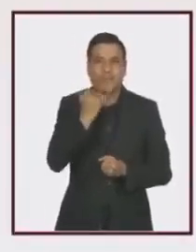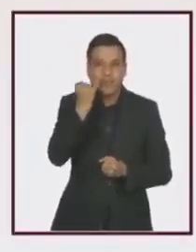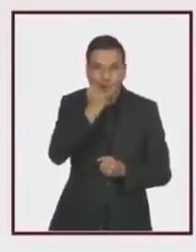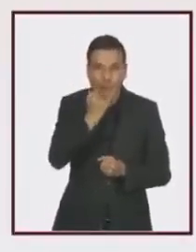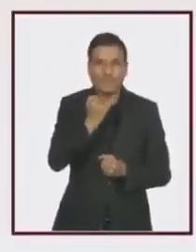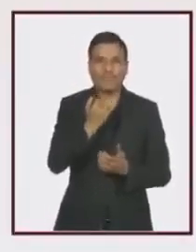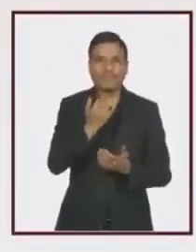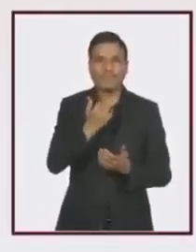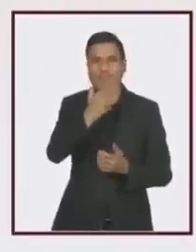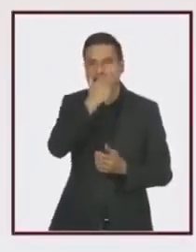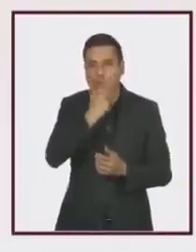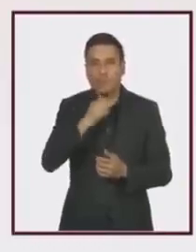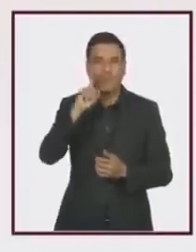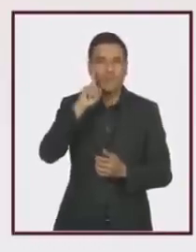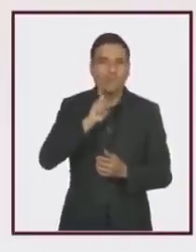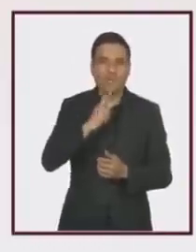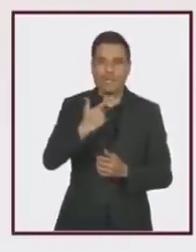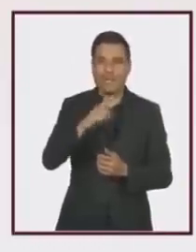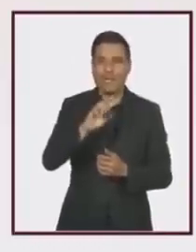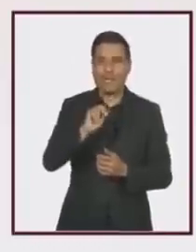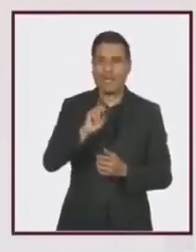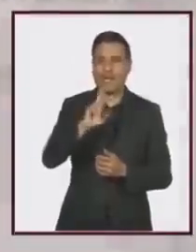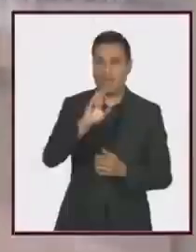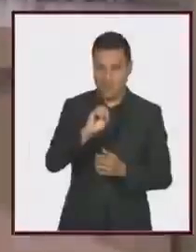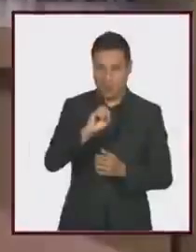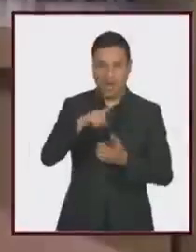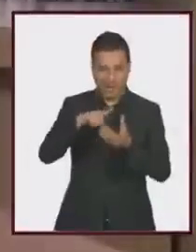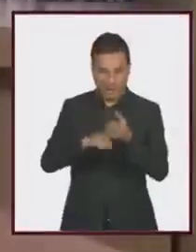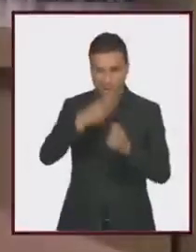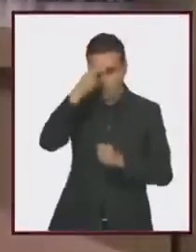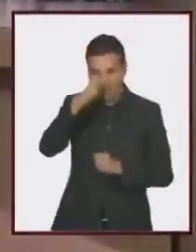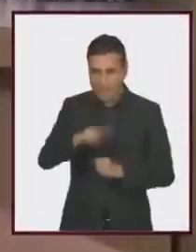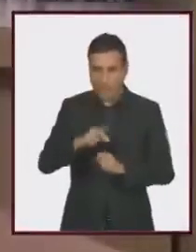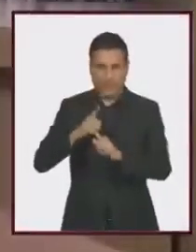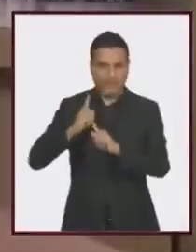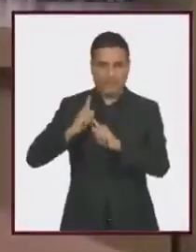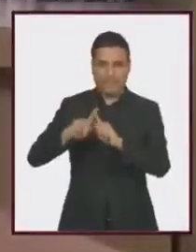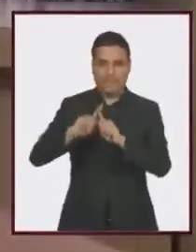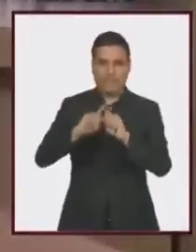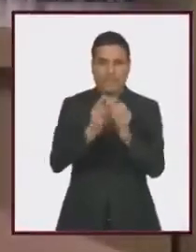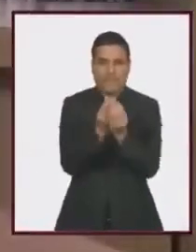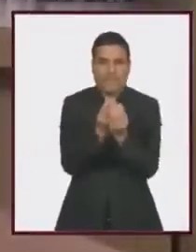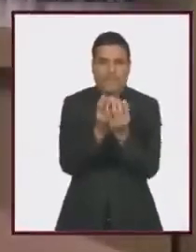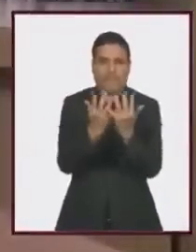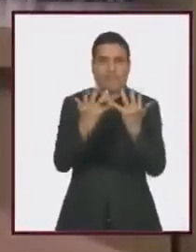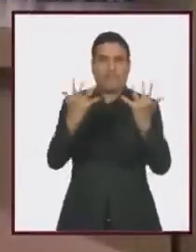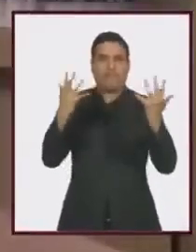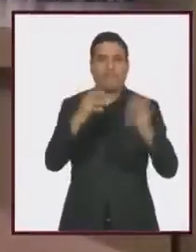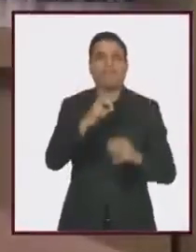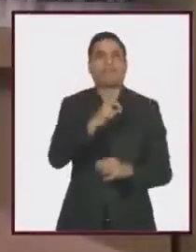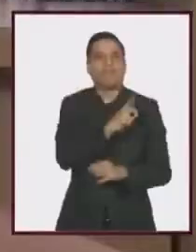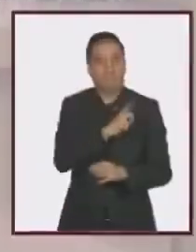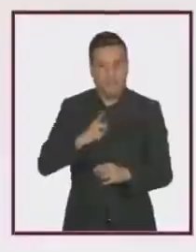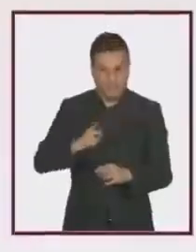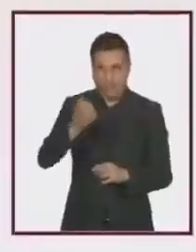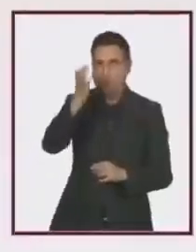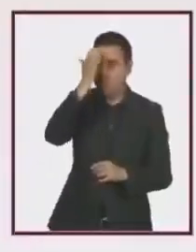social y de género que como país nos identifican y nos caracterizan como nación mexicana.